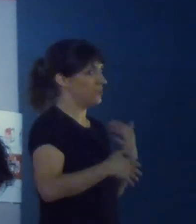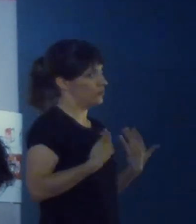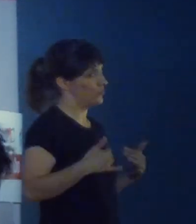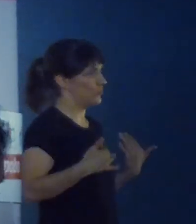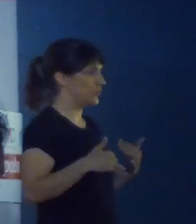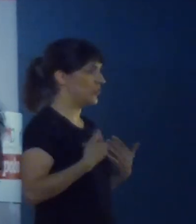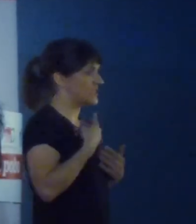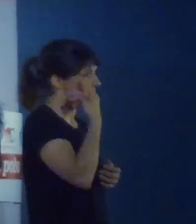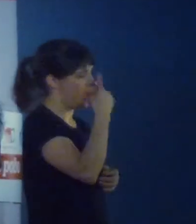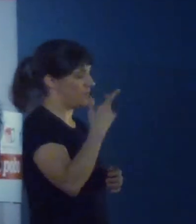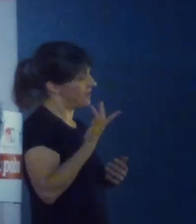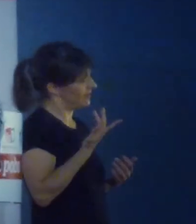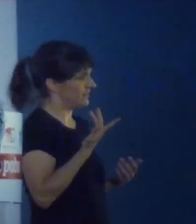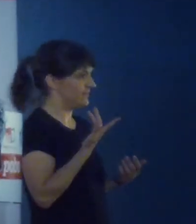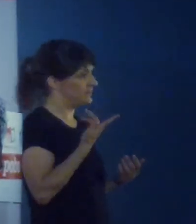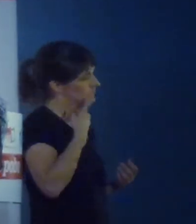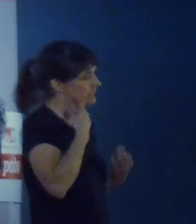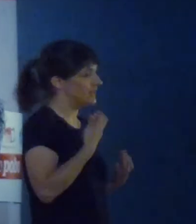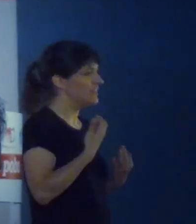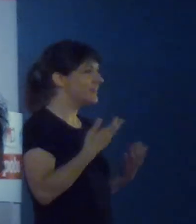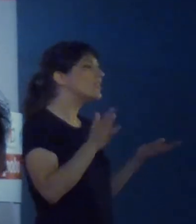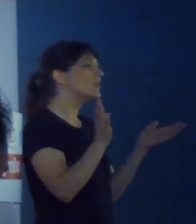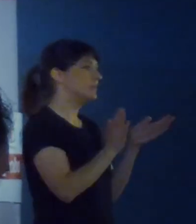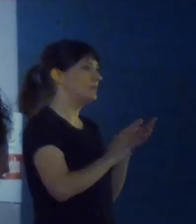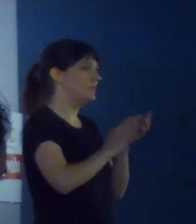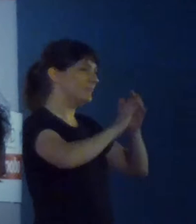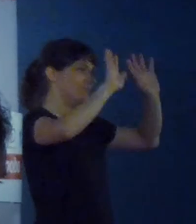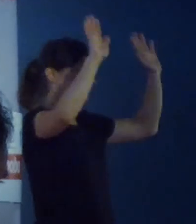estaría nada mal. Pero,